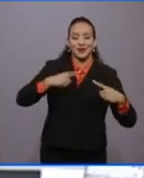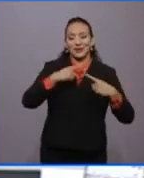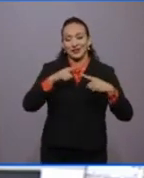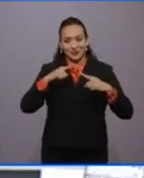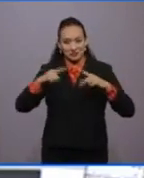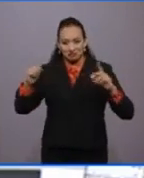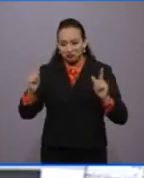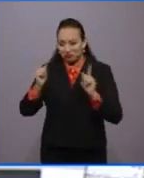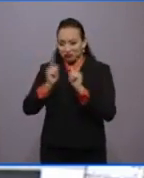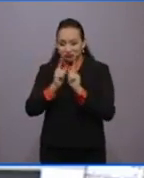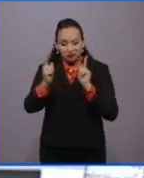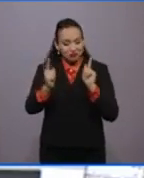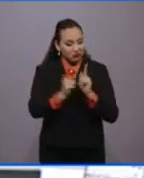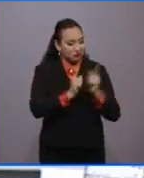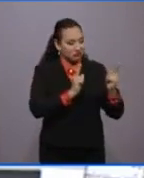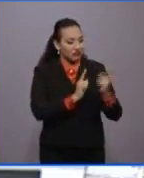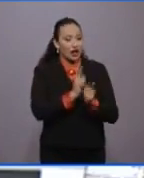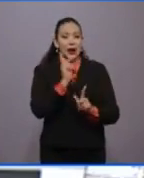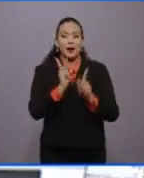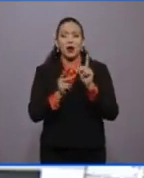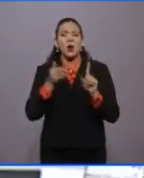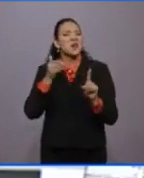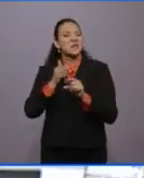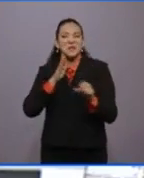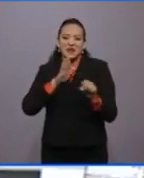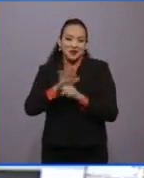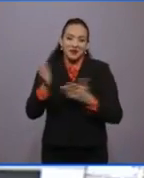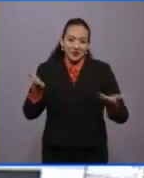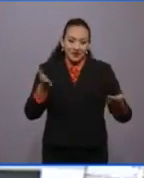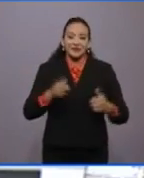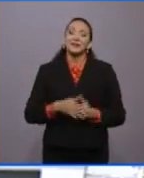técnico, con el objetivo de